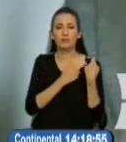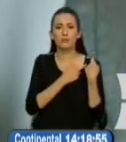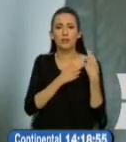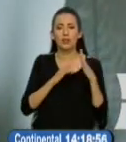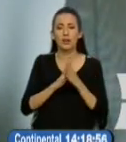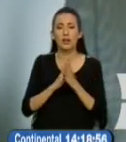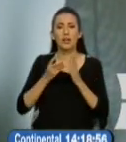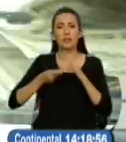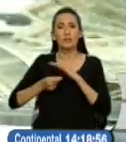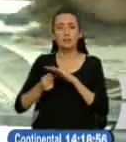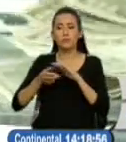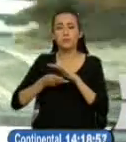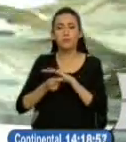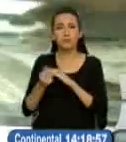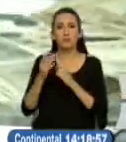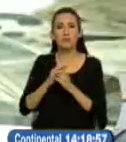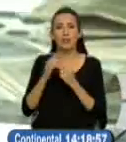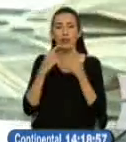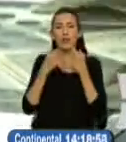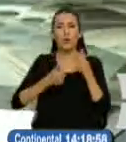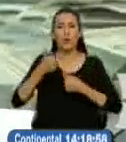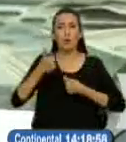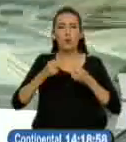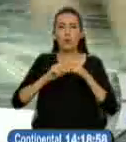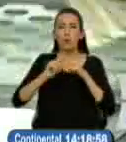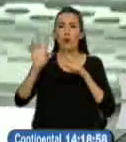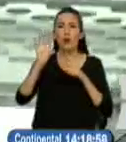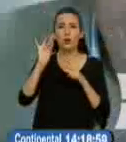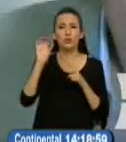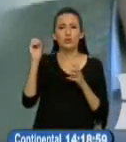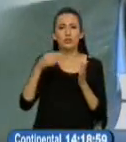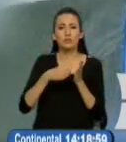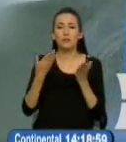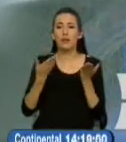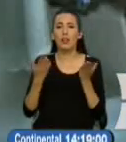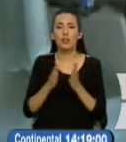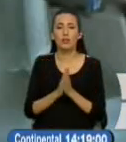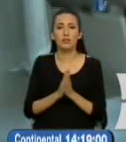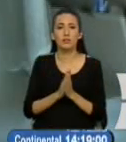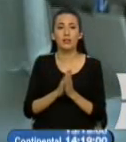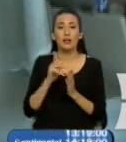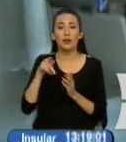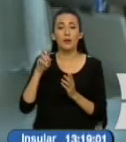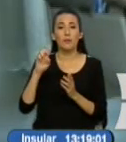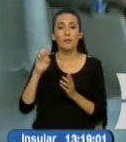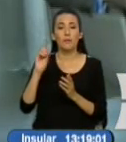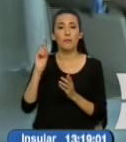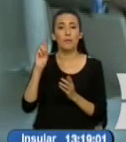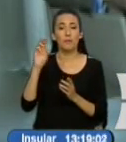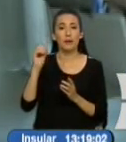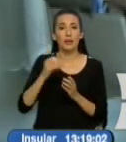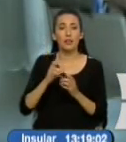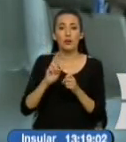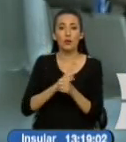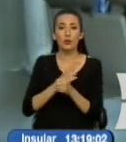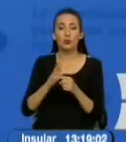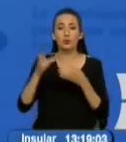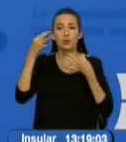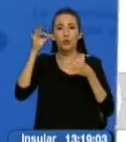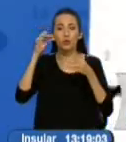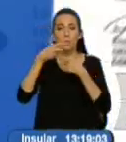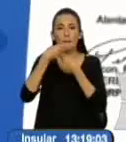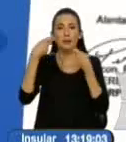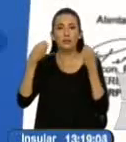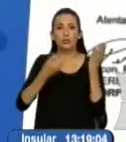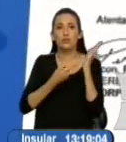de activos en el cual se busca determinar el destino de los $800,000. Pedro Delgado también fue acusado del delito de uso doloso de documentos falsos, con